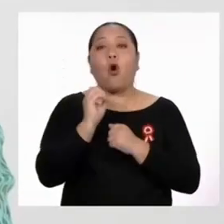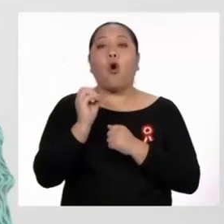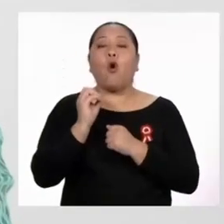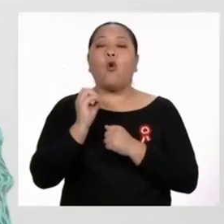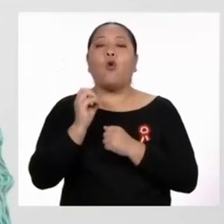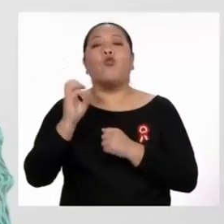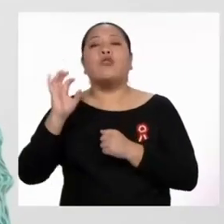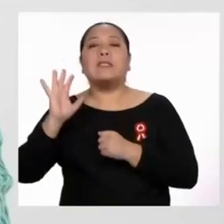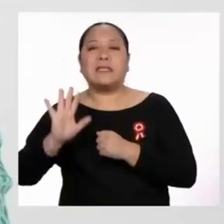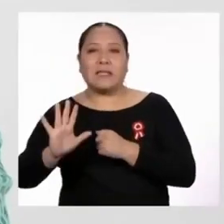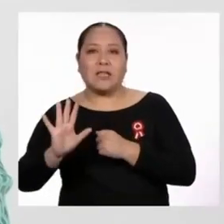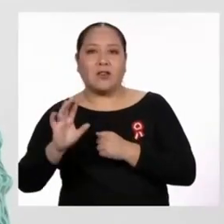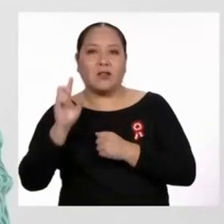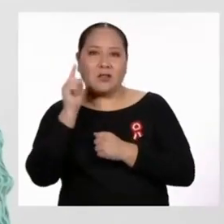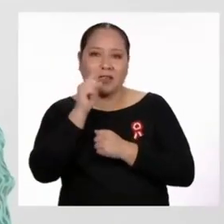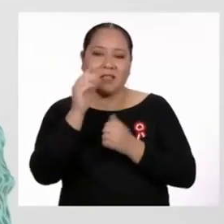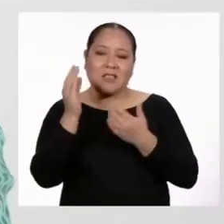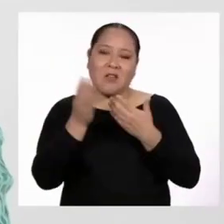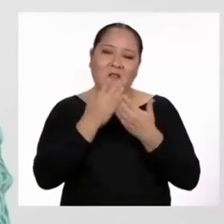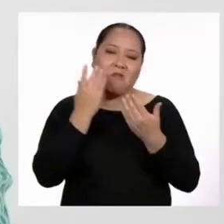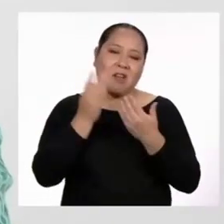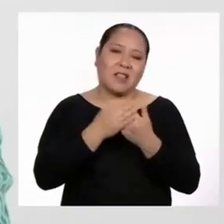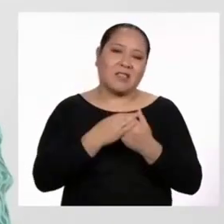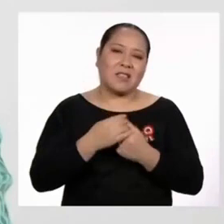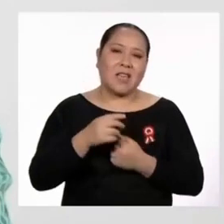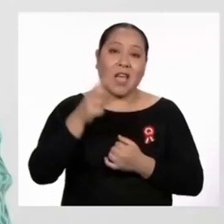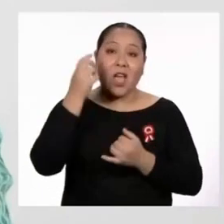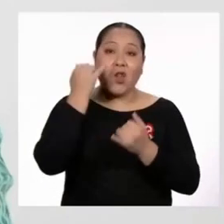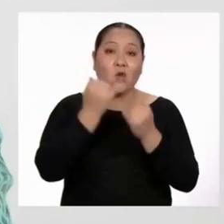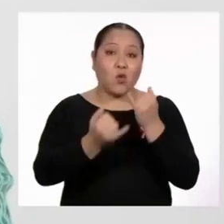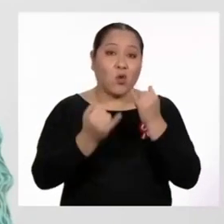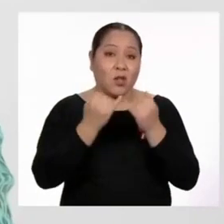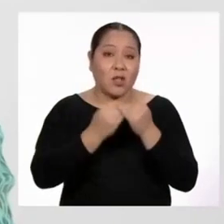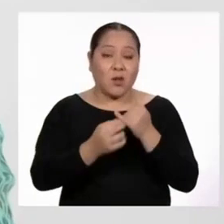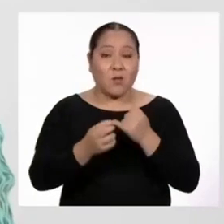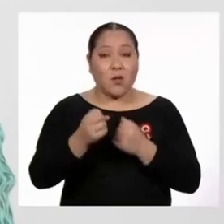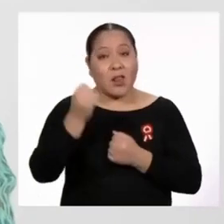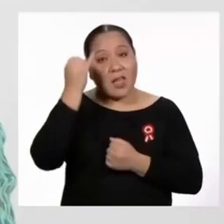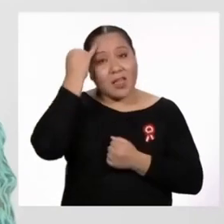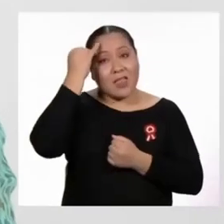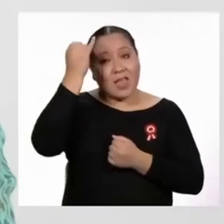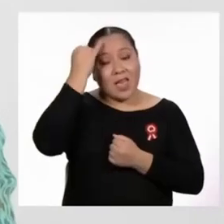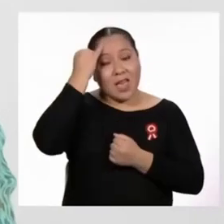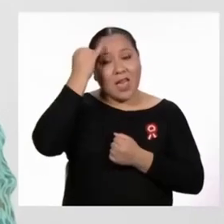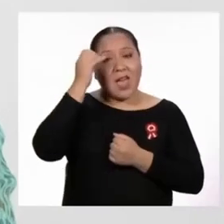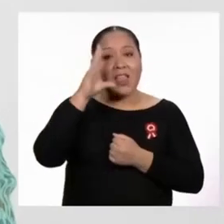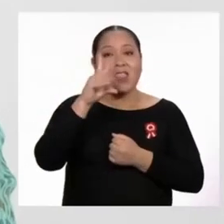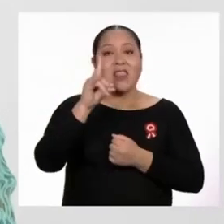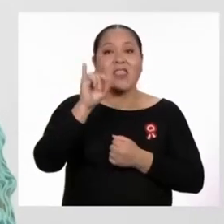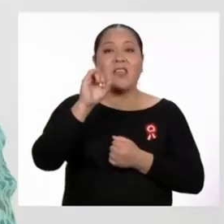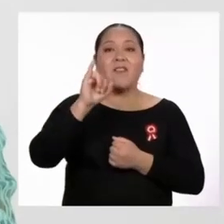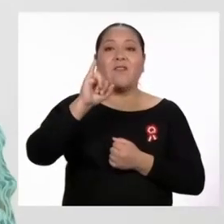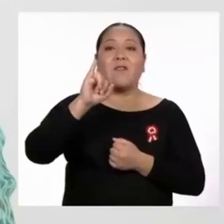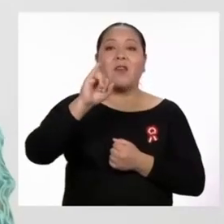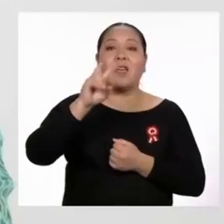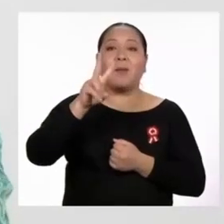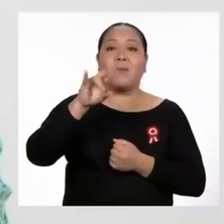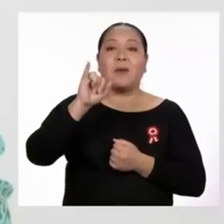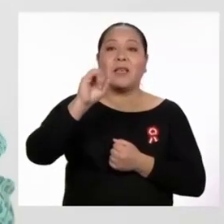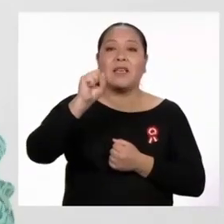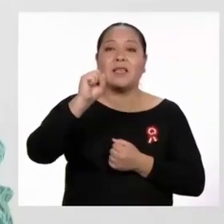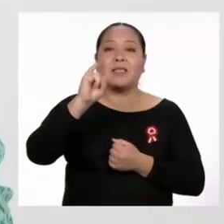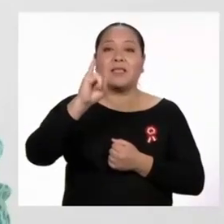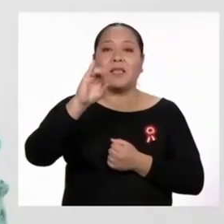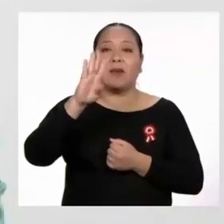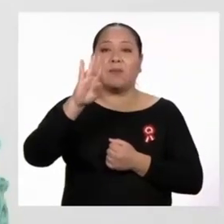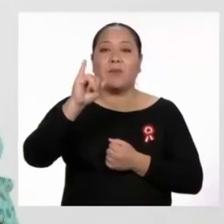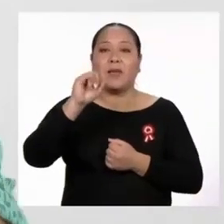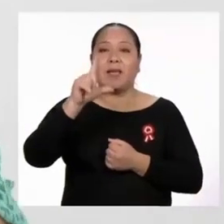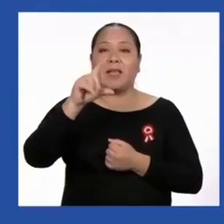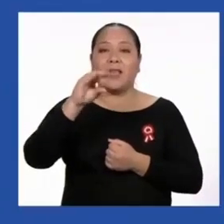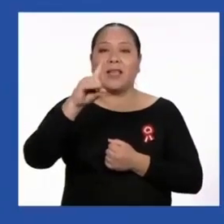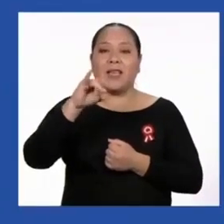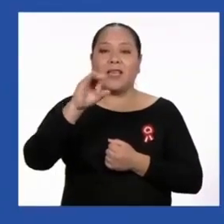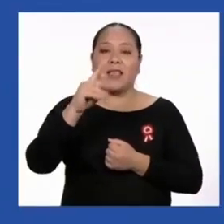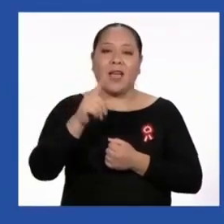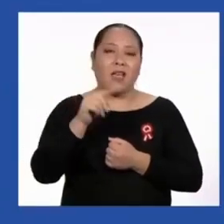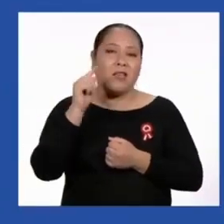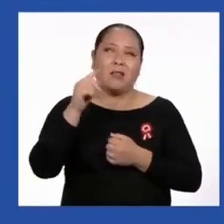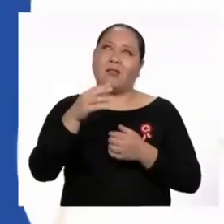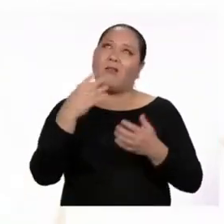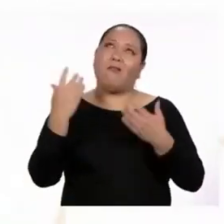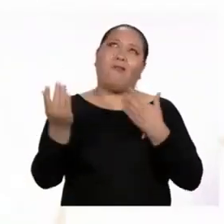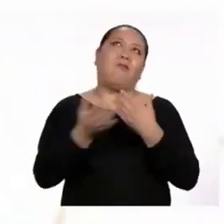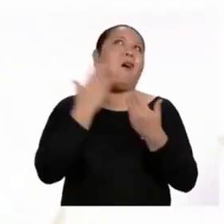si este te pareció sencillo, el último criterio de divisibilidad que usaremos ya será el colmo de la